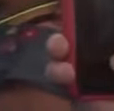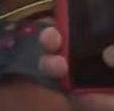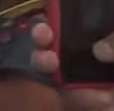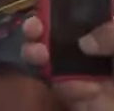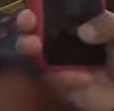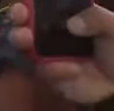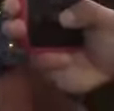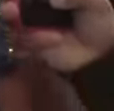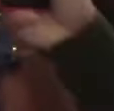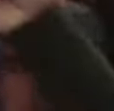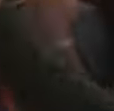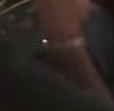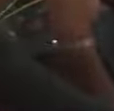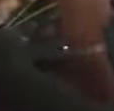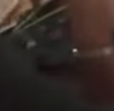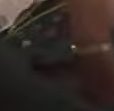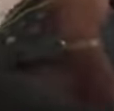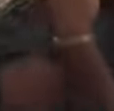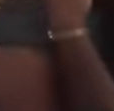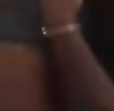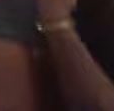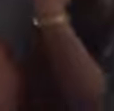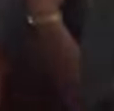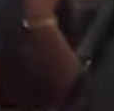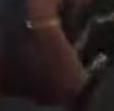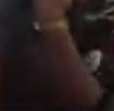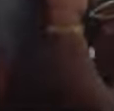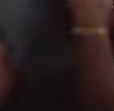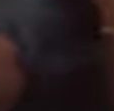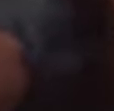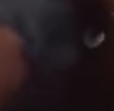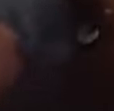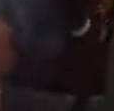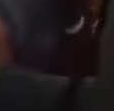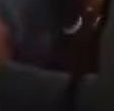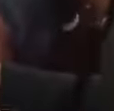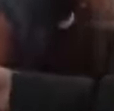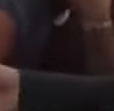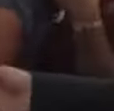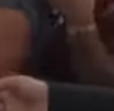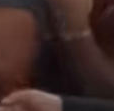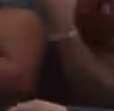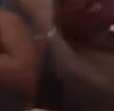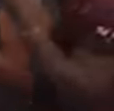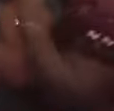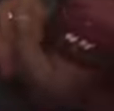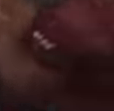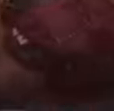Thank you.